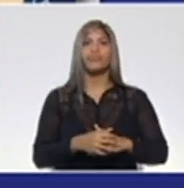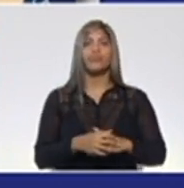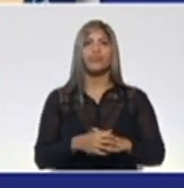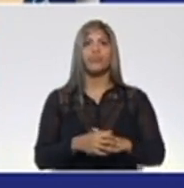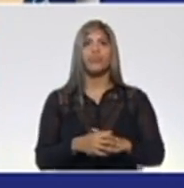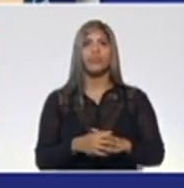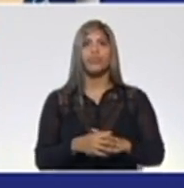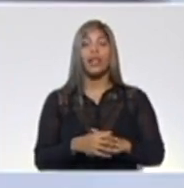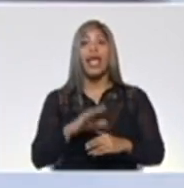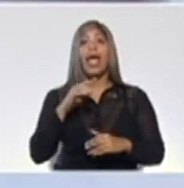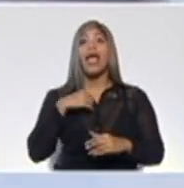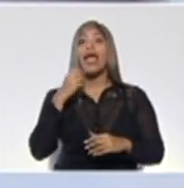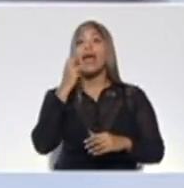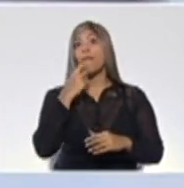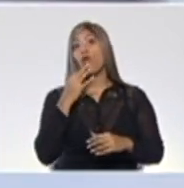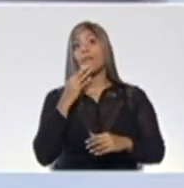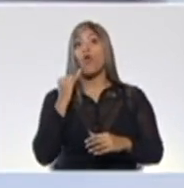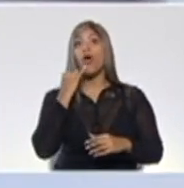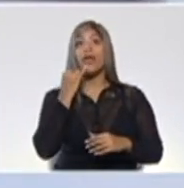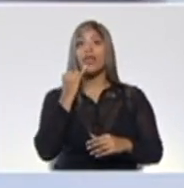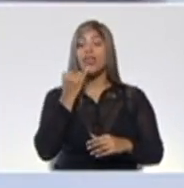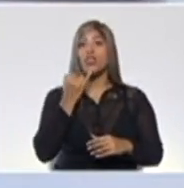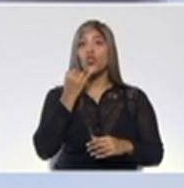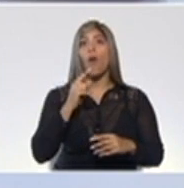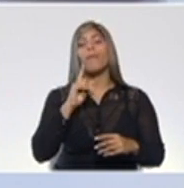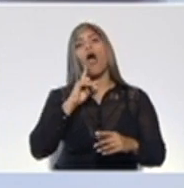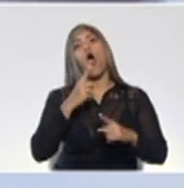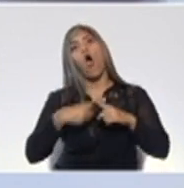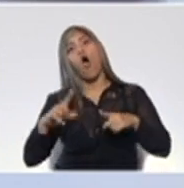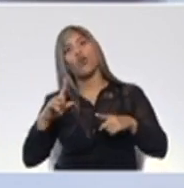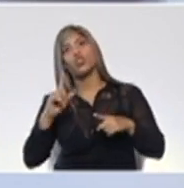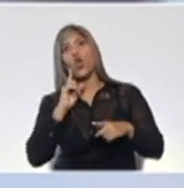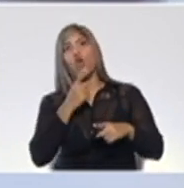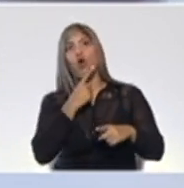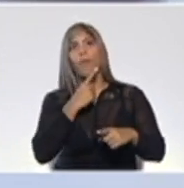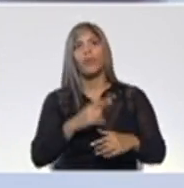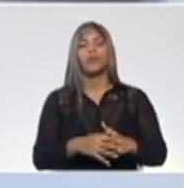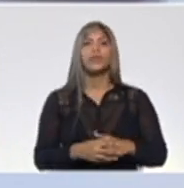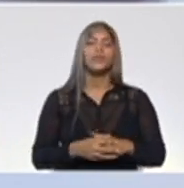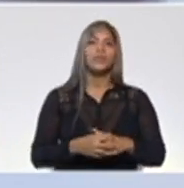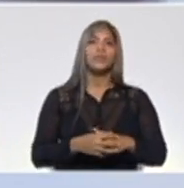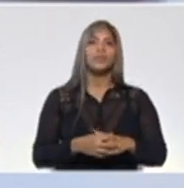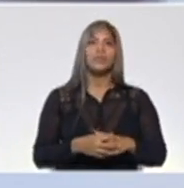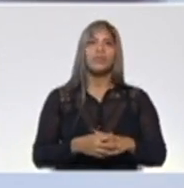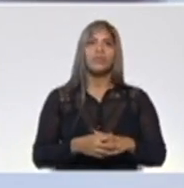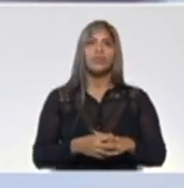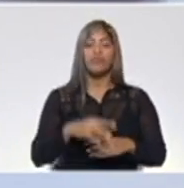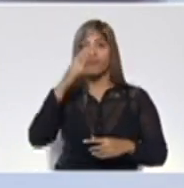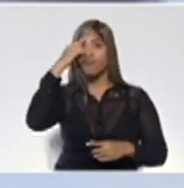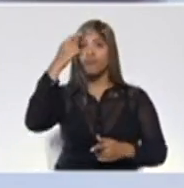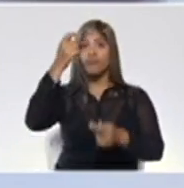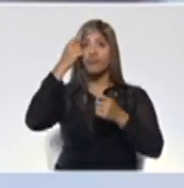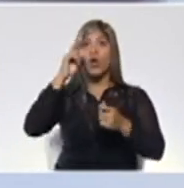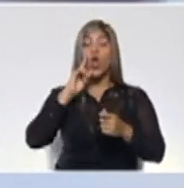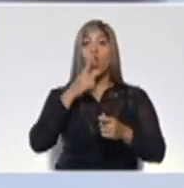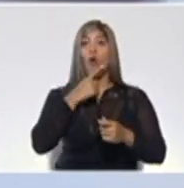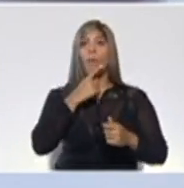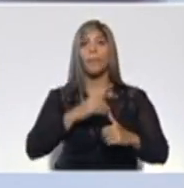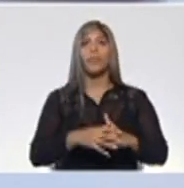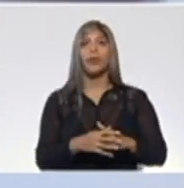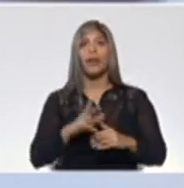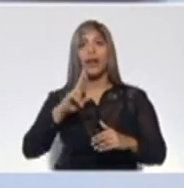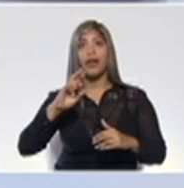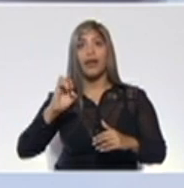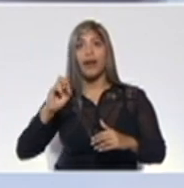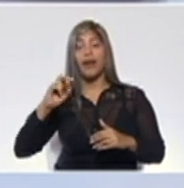En el idioma francés se pronunciaría René Descartes. Descartes. Grábense ese apellido. Cuando ustedes